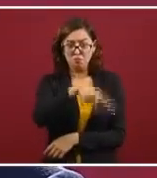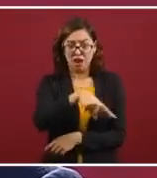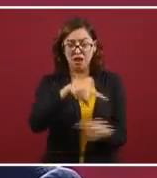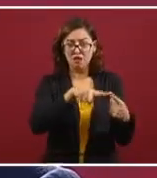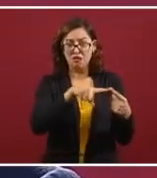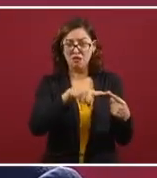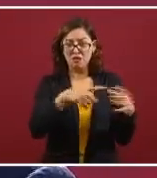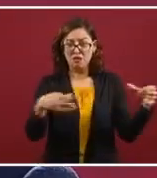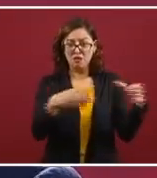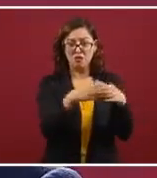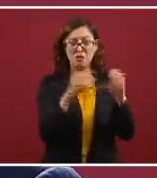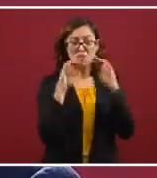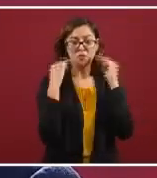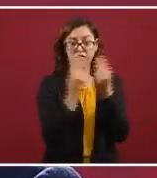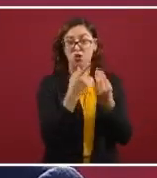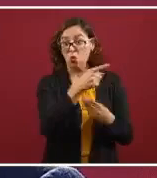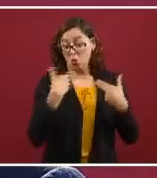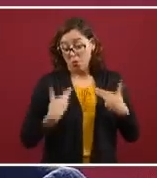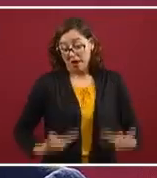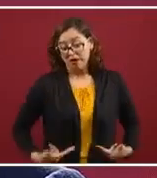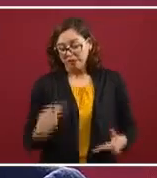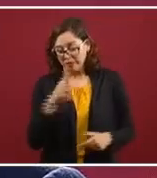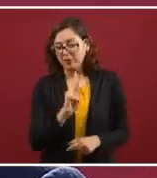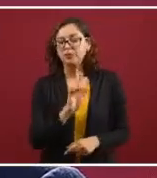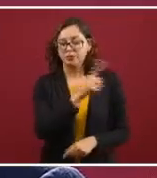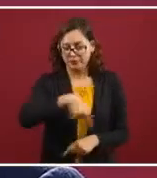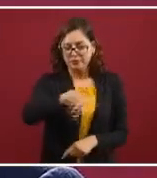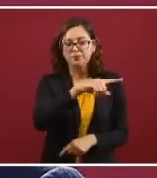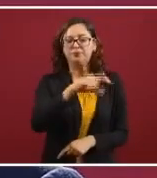delincuentes, que son seres humanos,